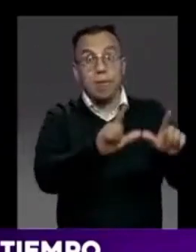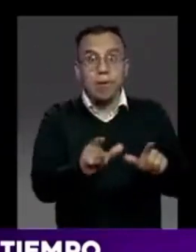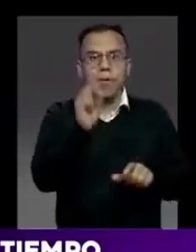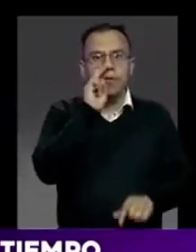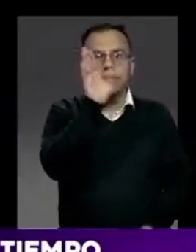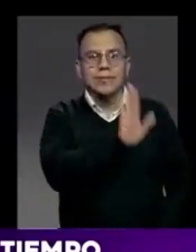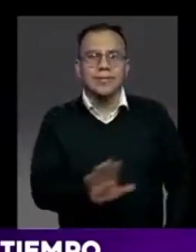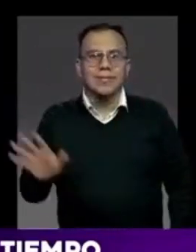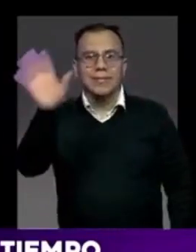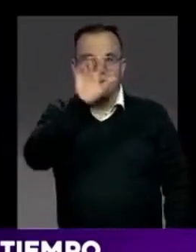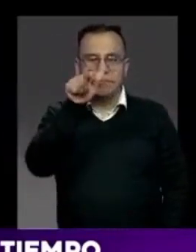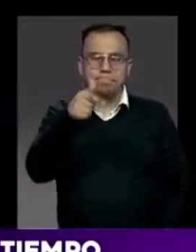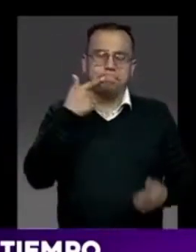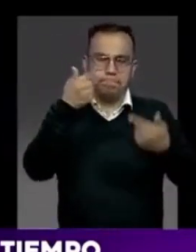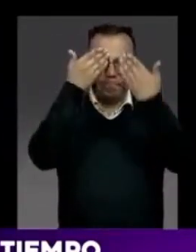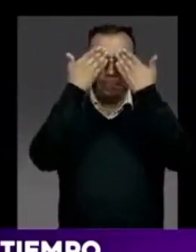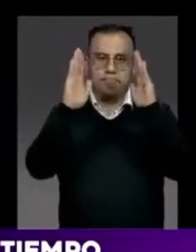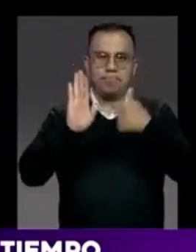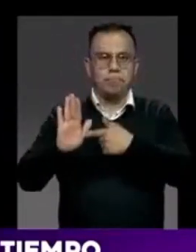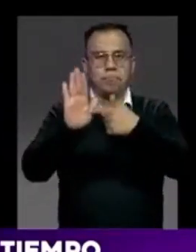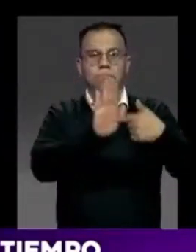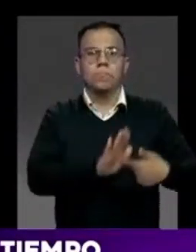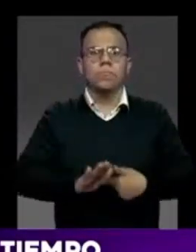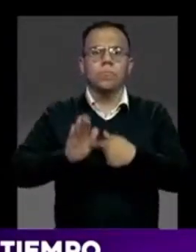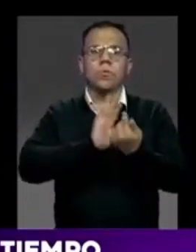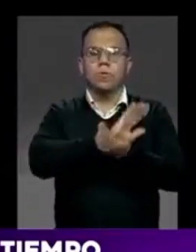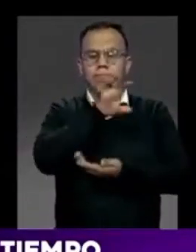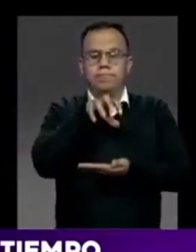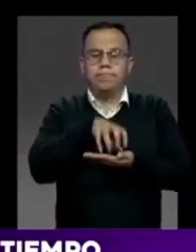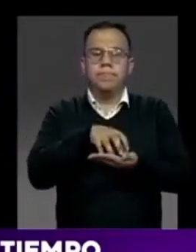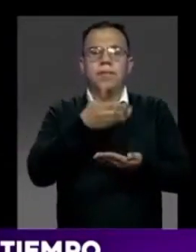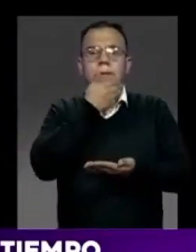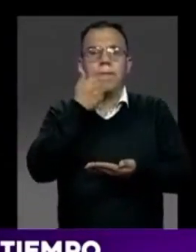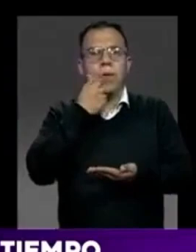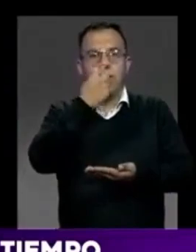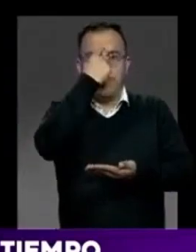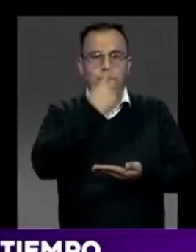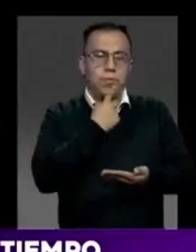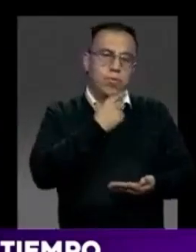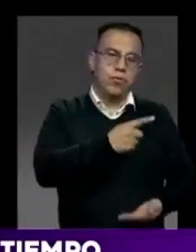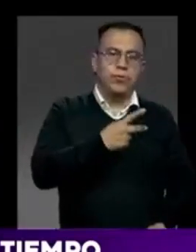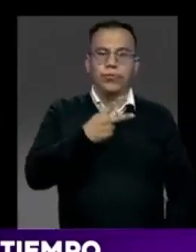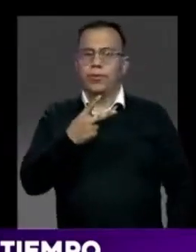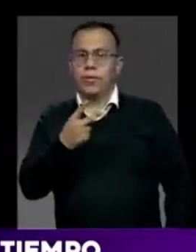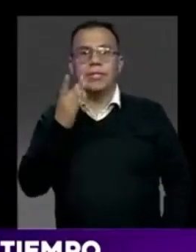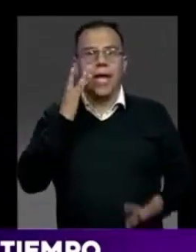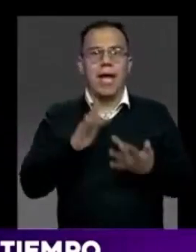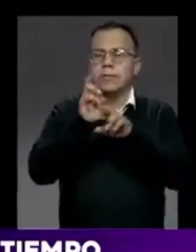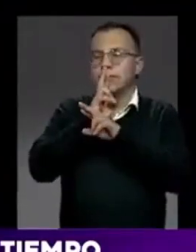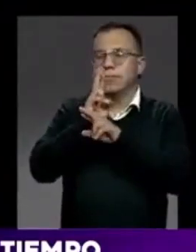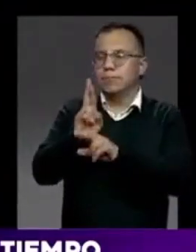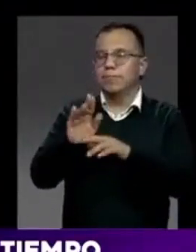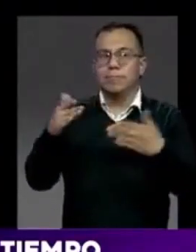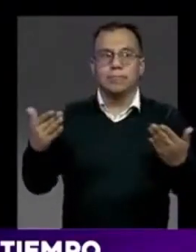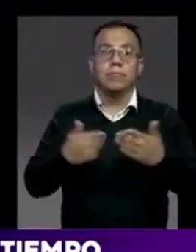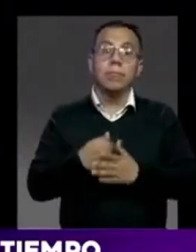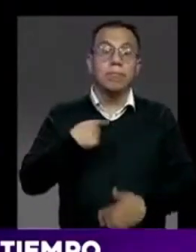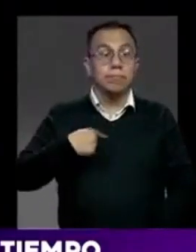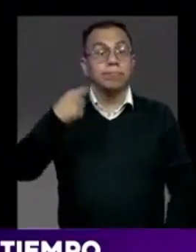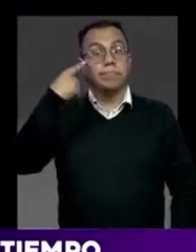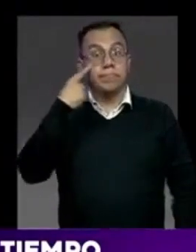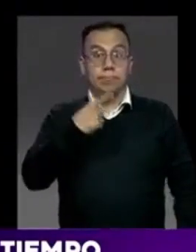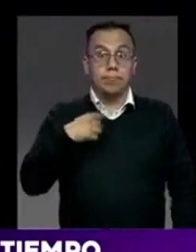democrática de mostrar el país y no con el centralismo hace que perfilan solamente dos o tres para sus propios intereses pero yo pienso que